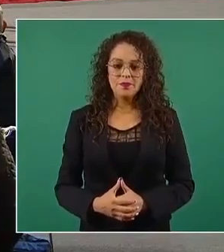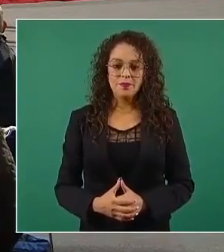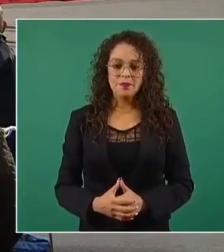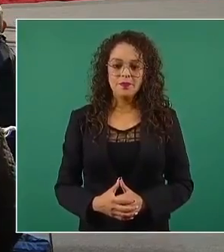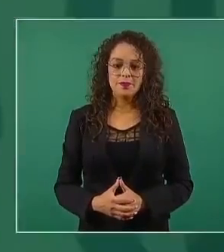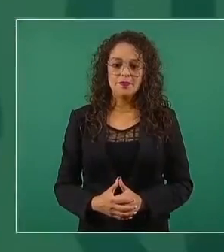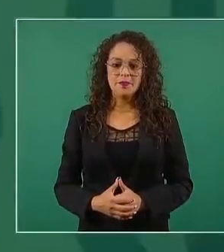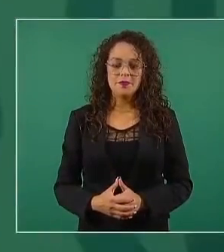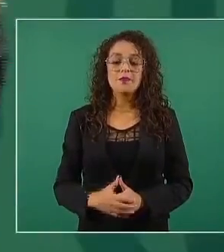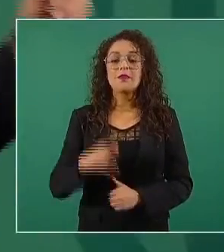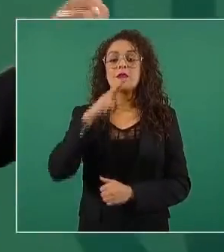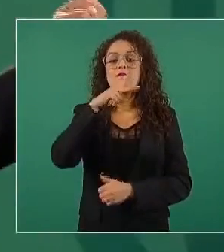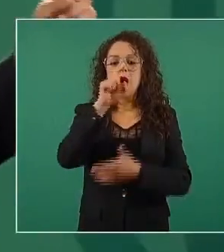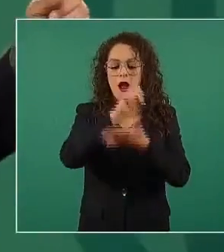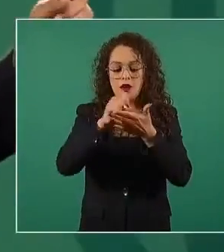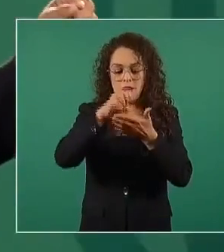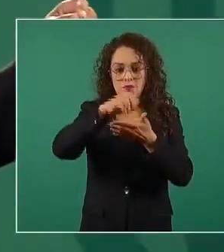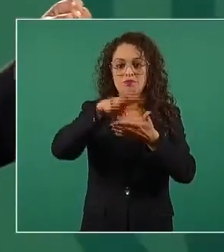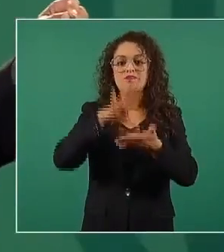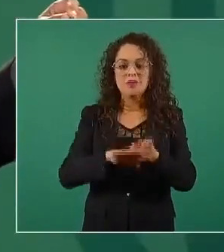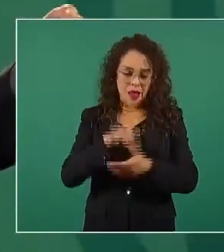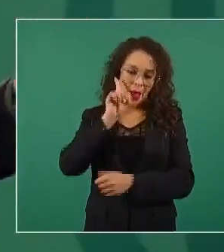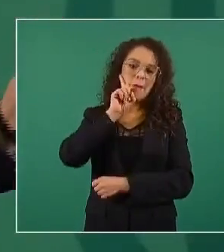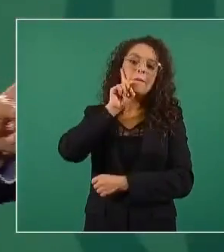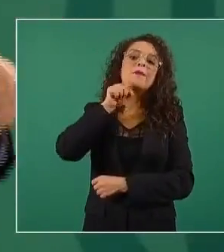¿Por qué no se apuntan y mañana?